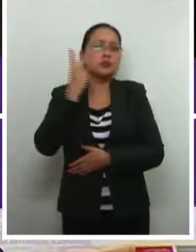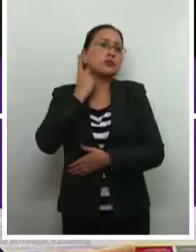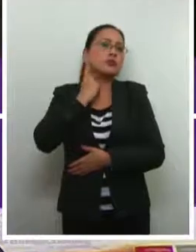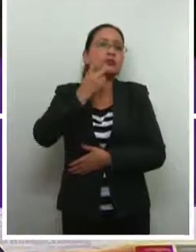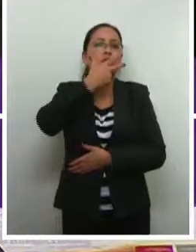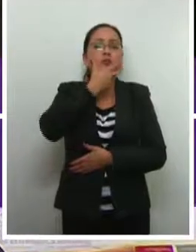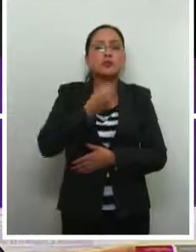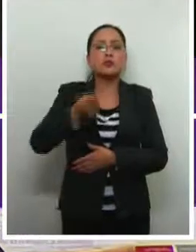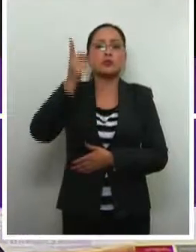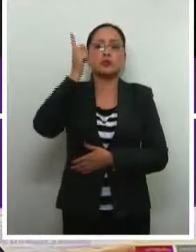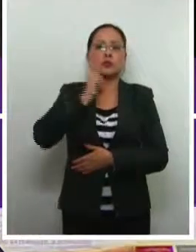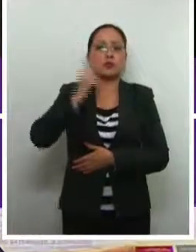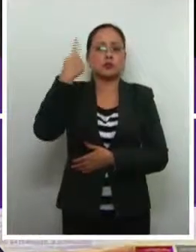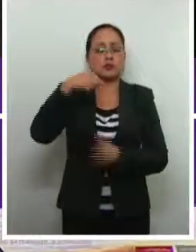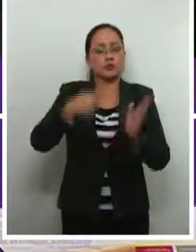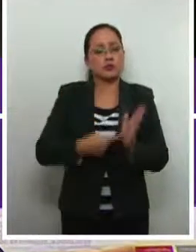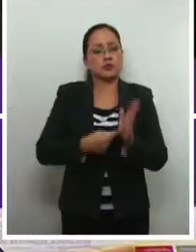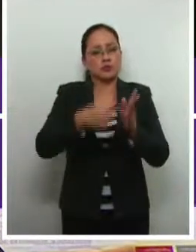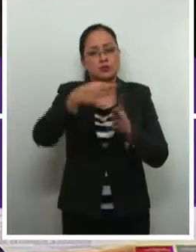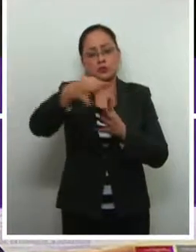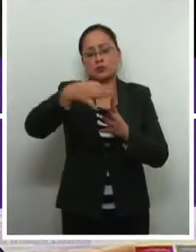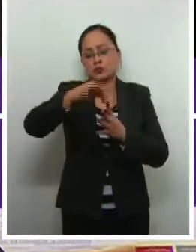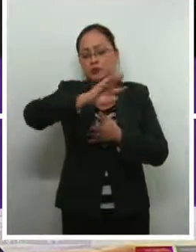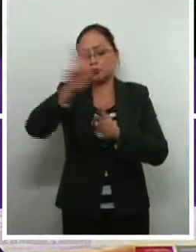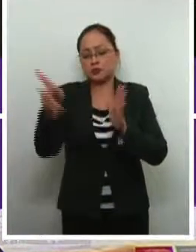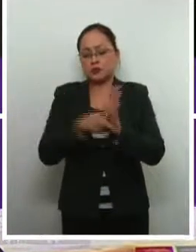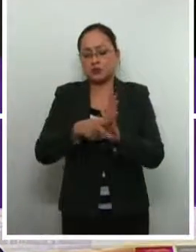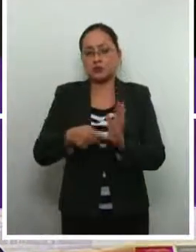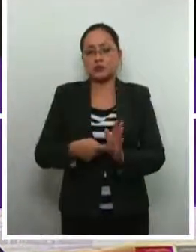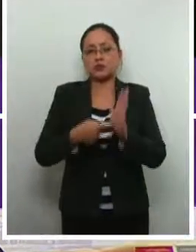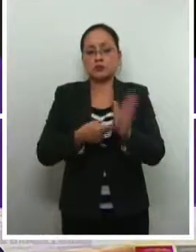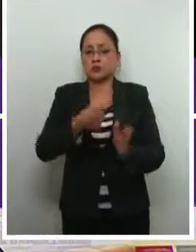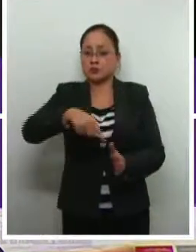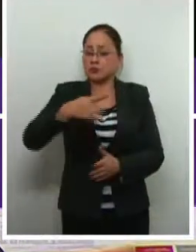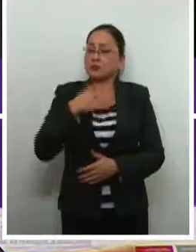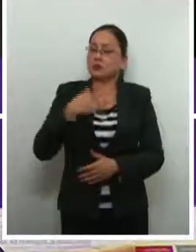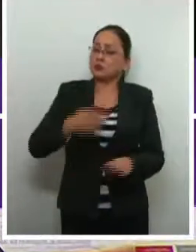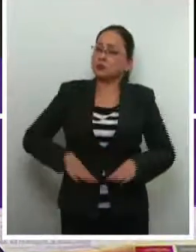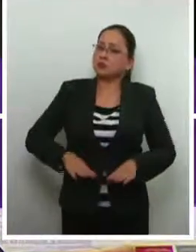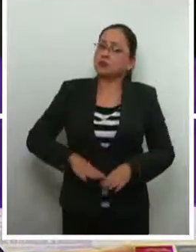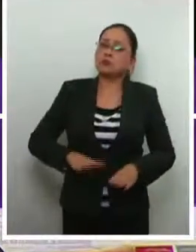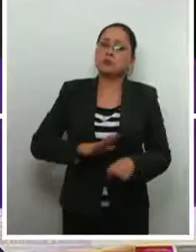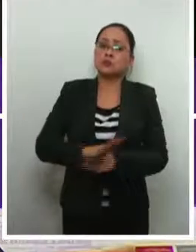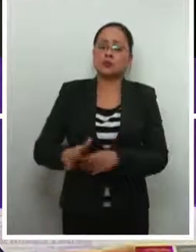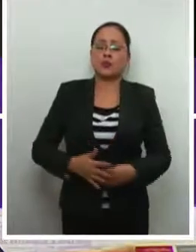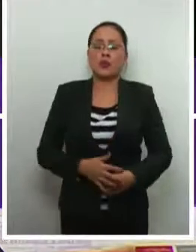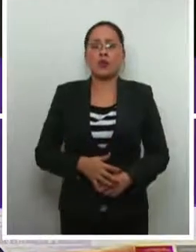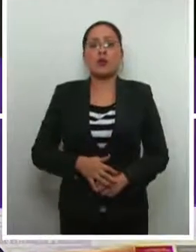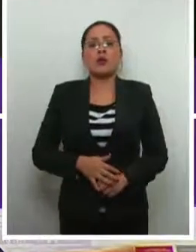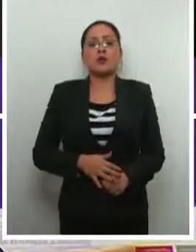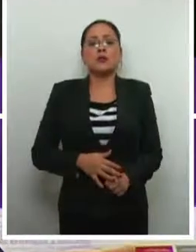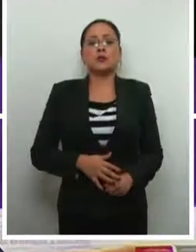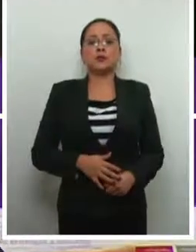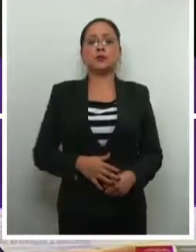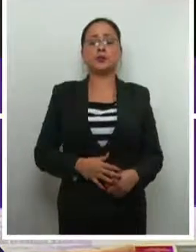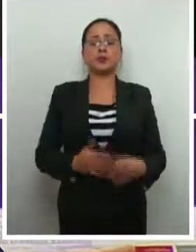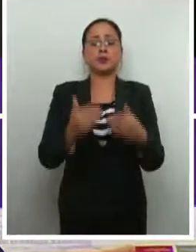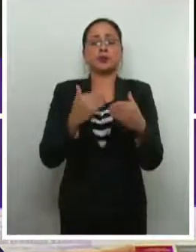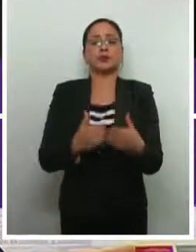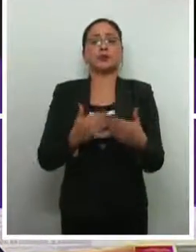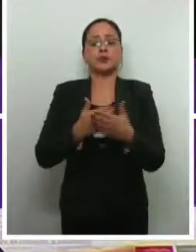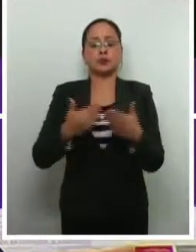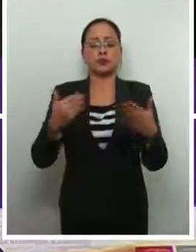las diputadas a presentar las reservas que consideren convenientes. Y, en